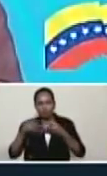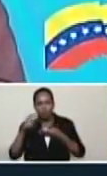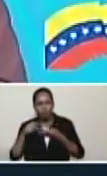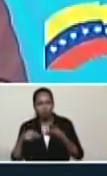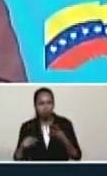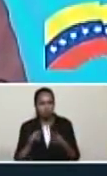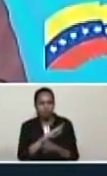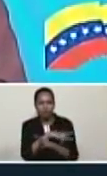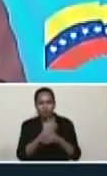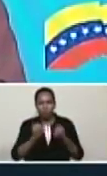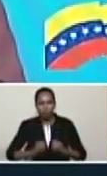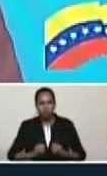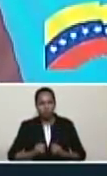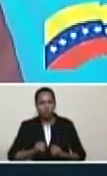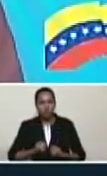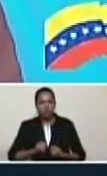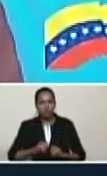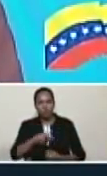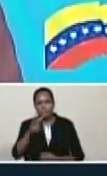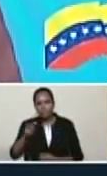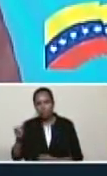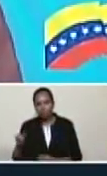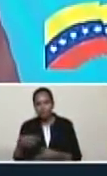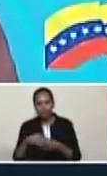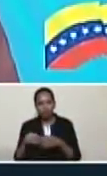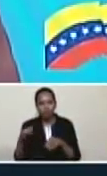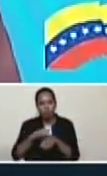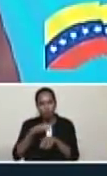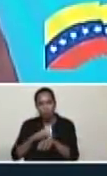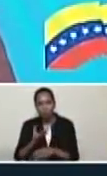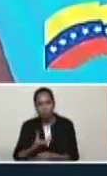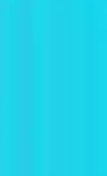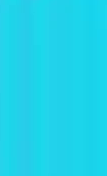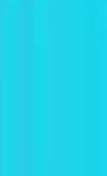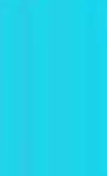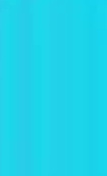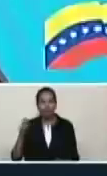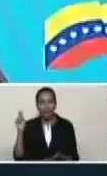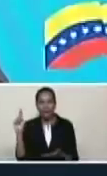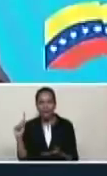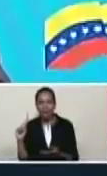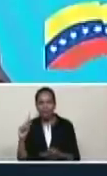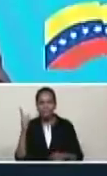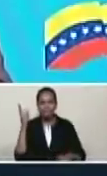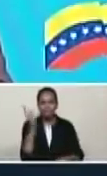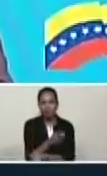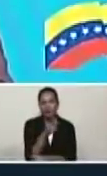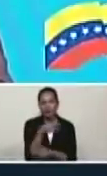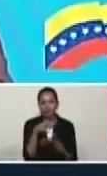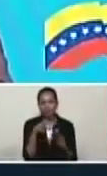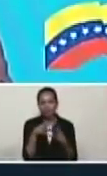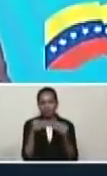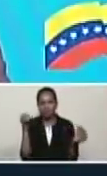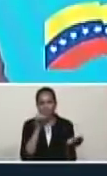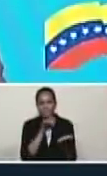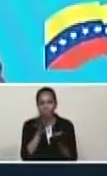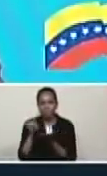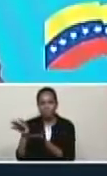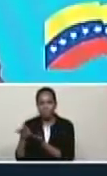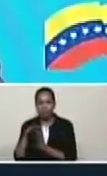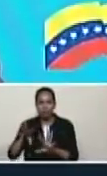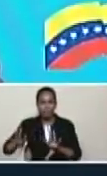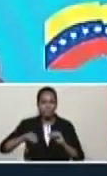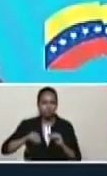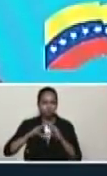Ciudadano, destituyó a todos los gobernadores y alcaldes del país. Un solo decreto, asumió todos los poderes del